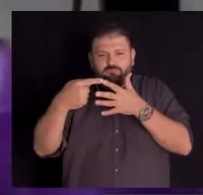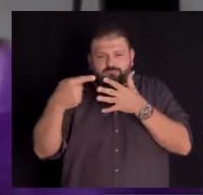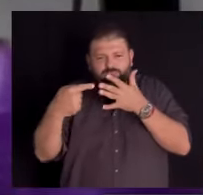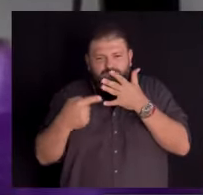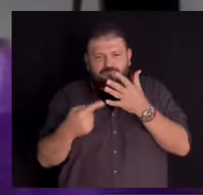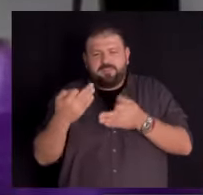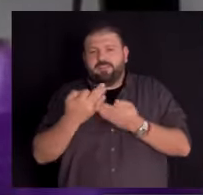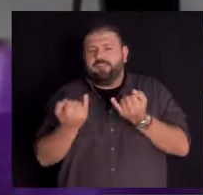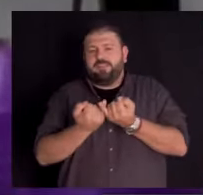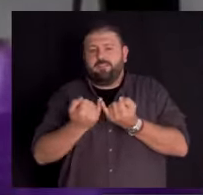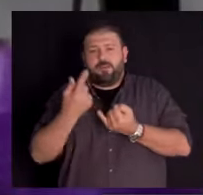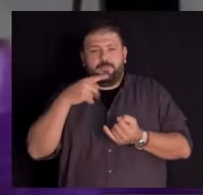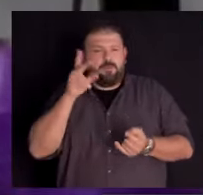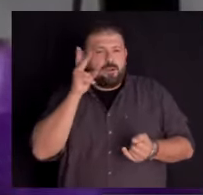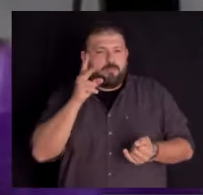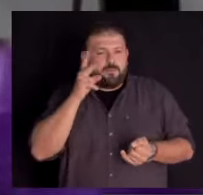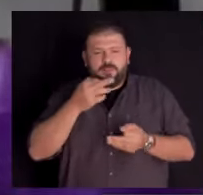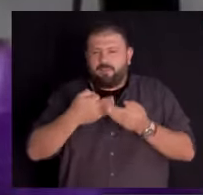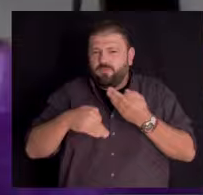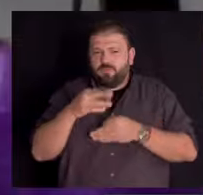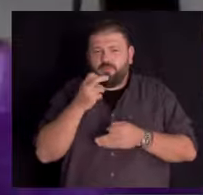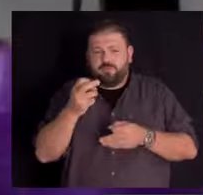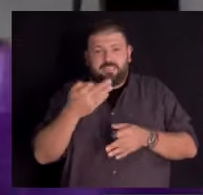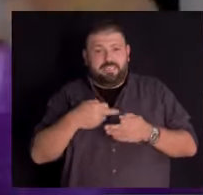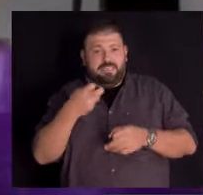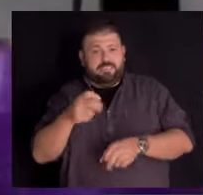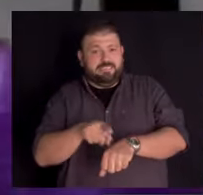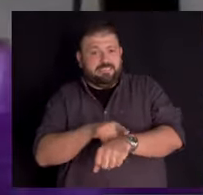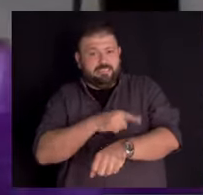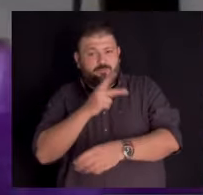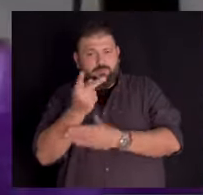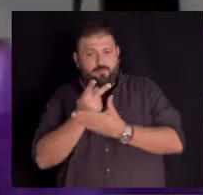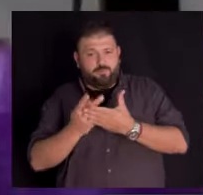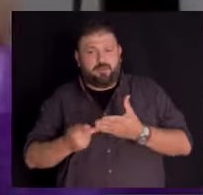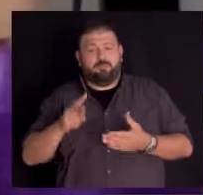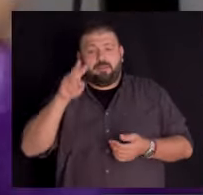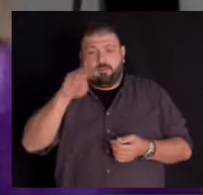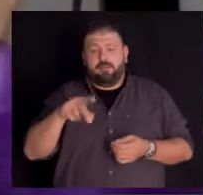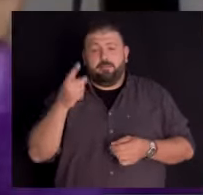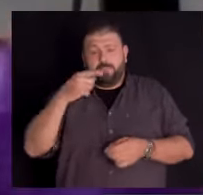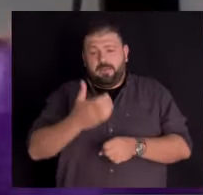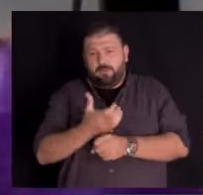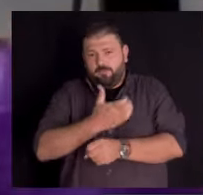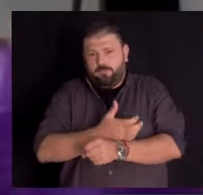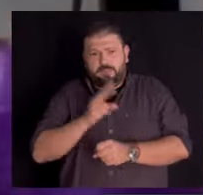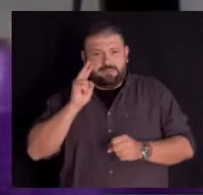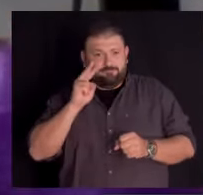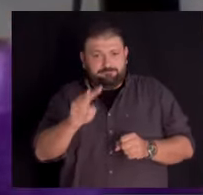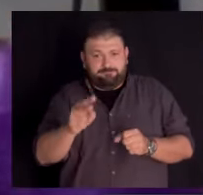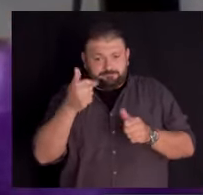una probadita de todo lo que van a ver a lo largo de esta transmisión, que nos tienen que acompañar completa,